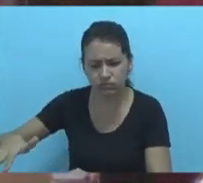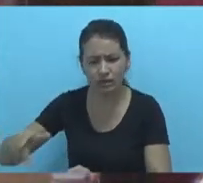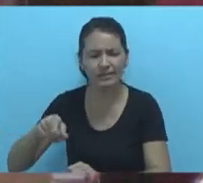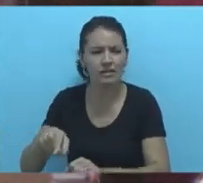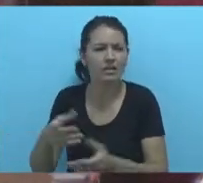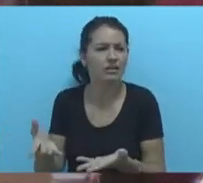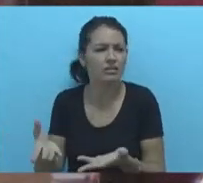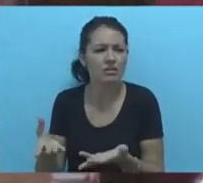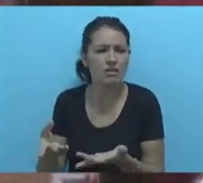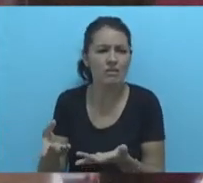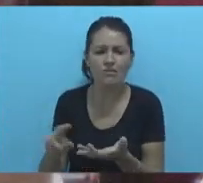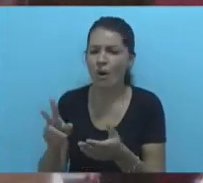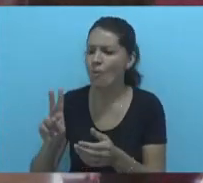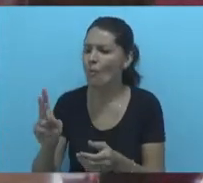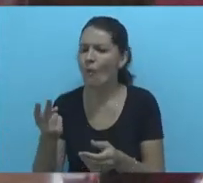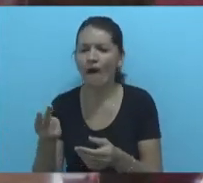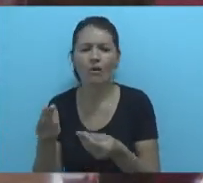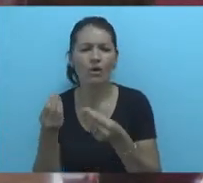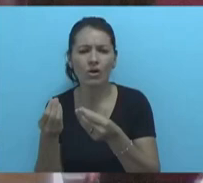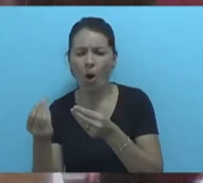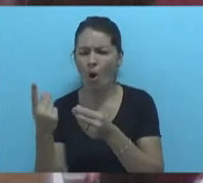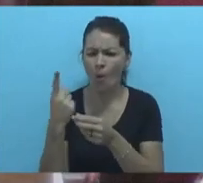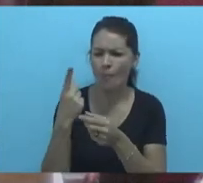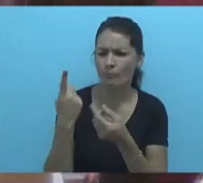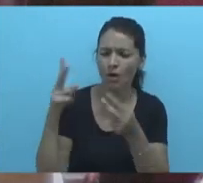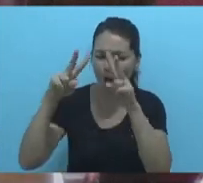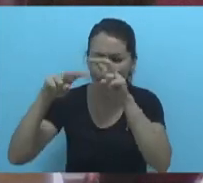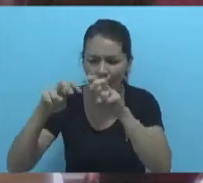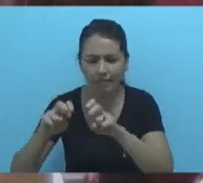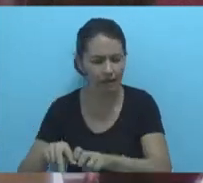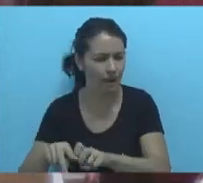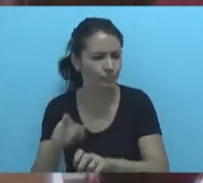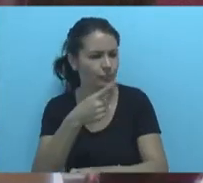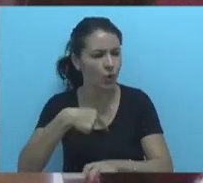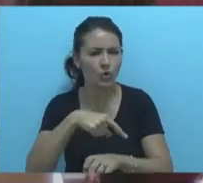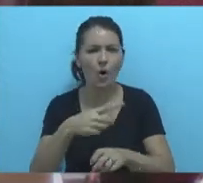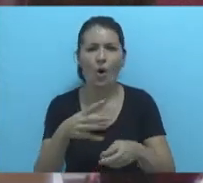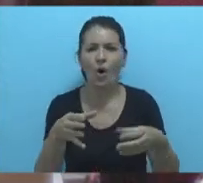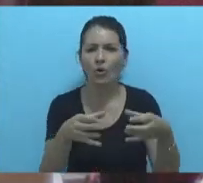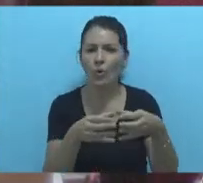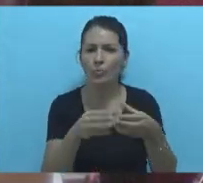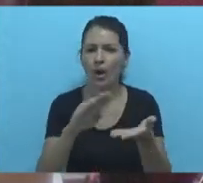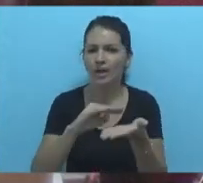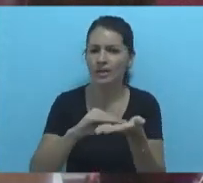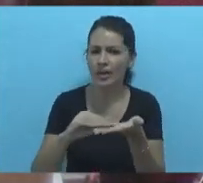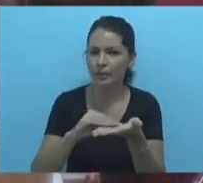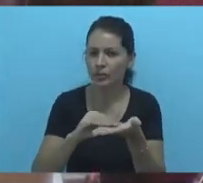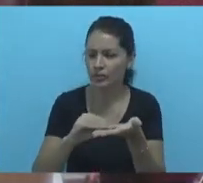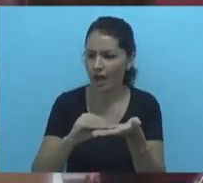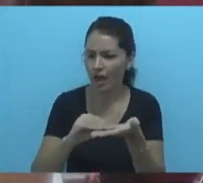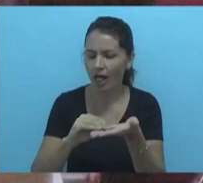una comisión por diputados y diputadas de distintos bloques. Y bueno, la intención de hoy